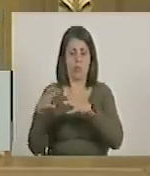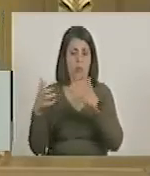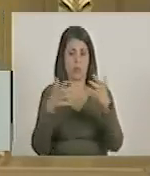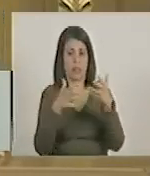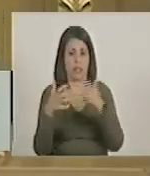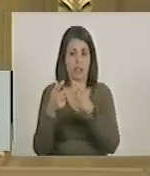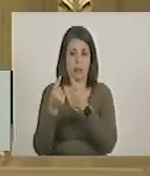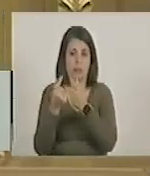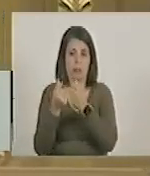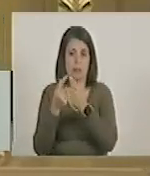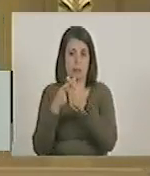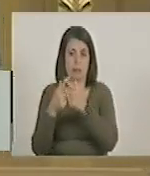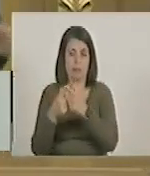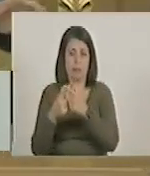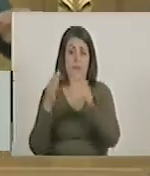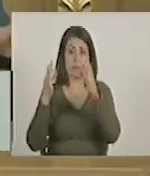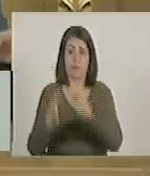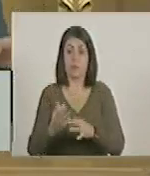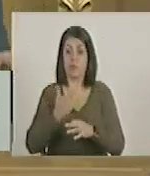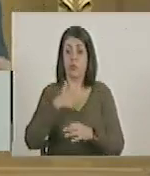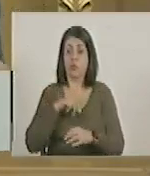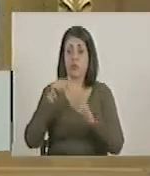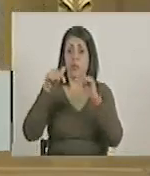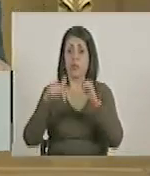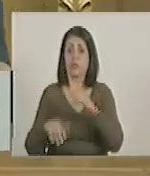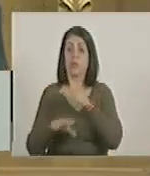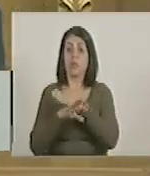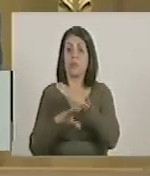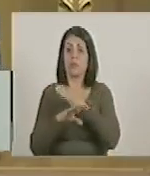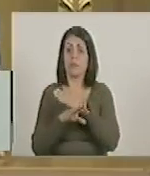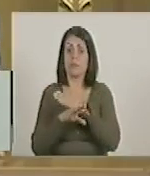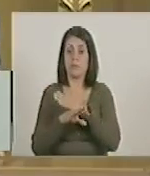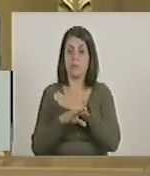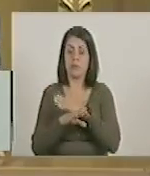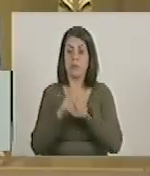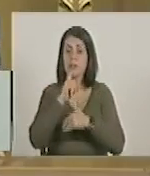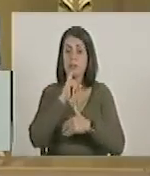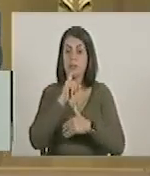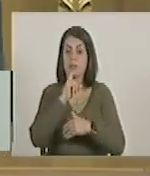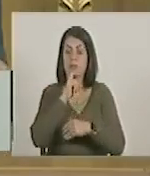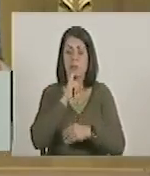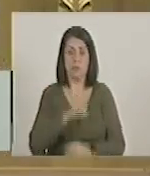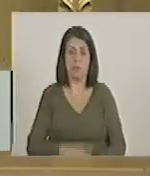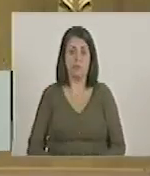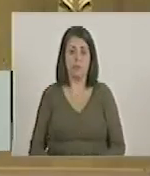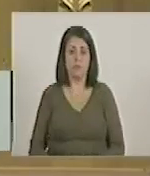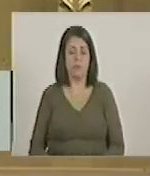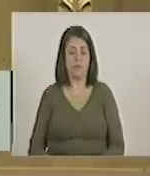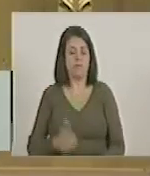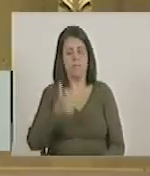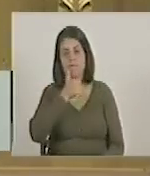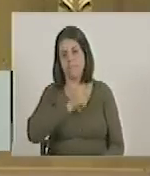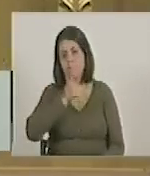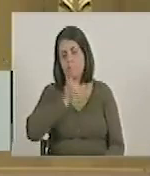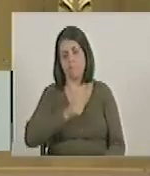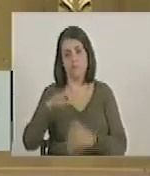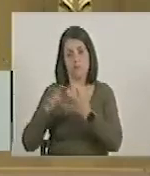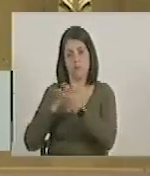guerras económicas que se nos han decretado, y aquí estamos, en una situación compleja, superando una